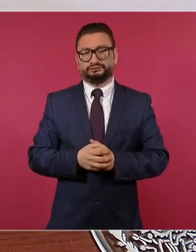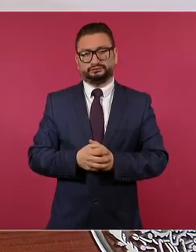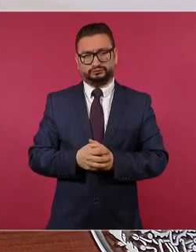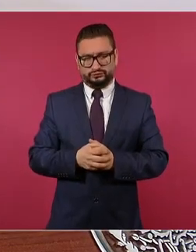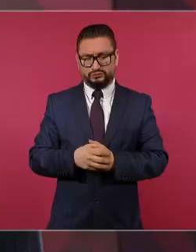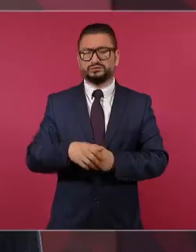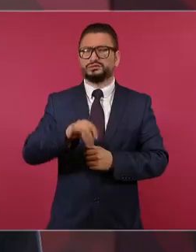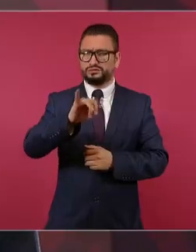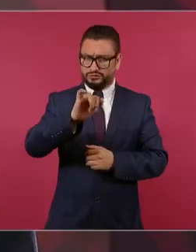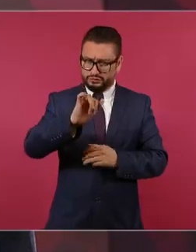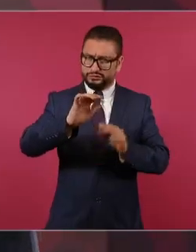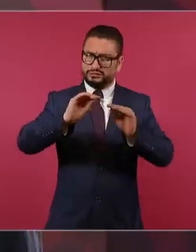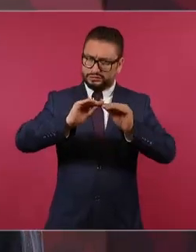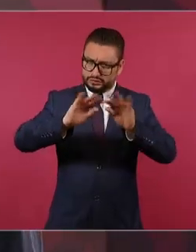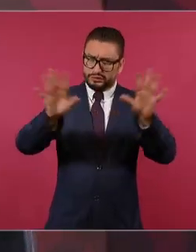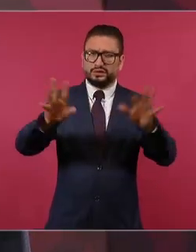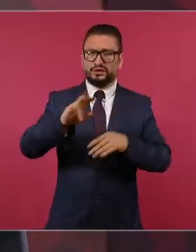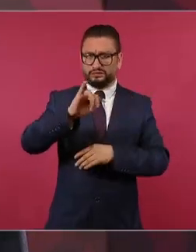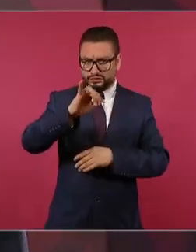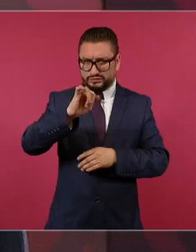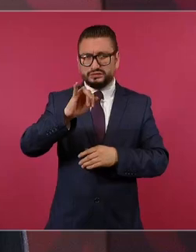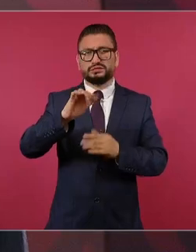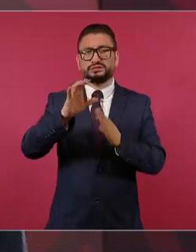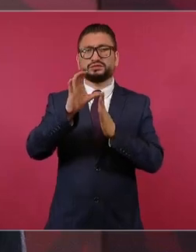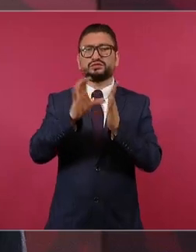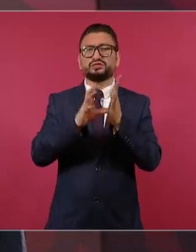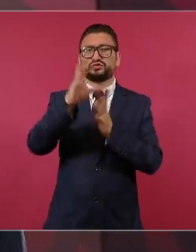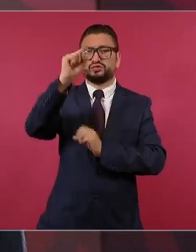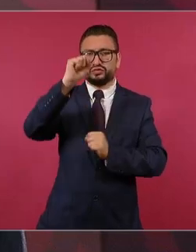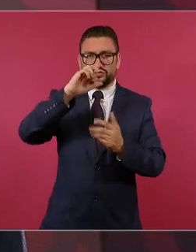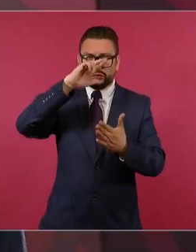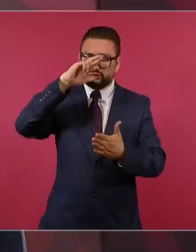Sí, claro que sí, porque es una violación a la Constitución.